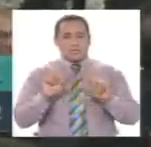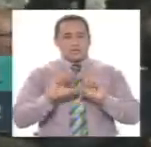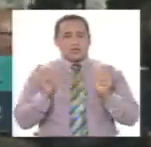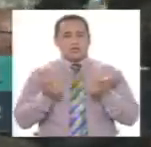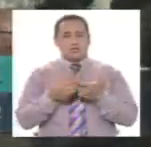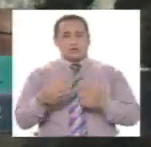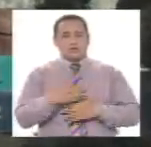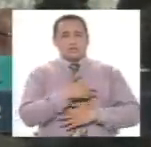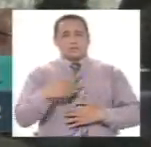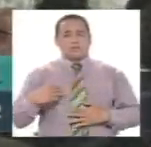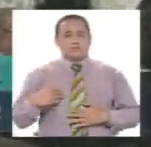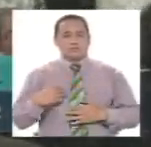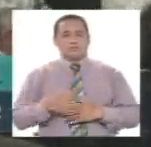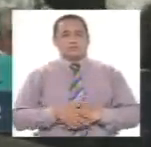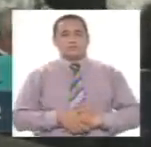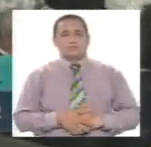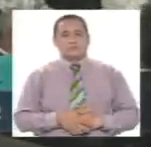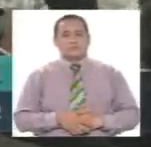de Ministros.